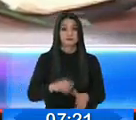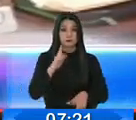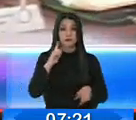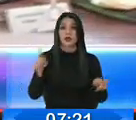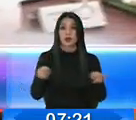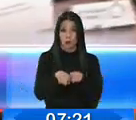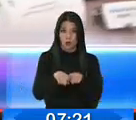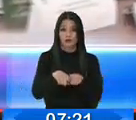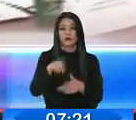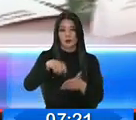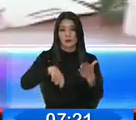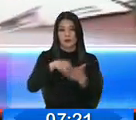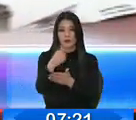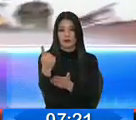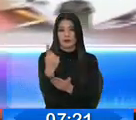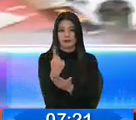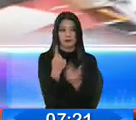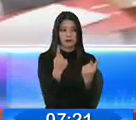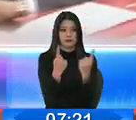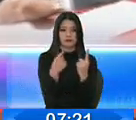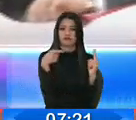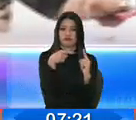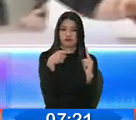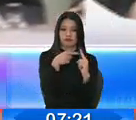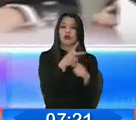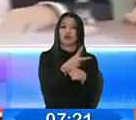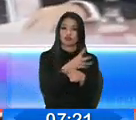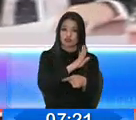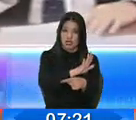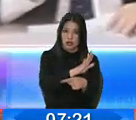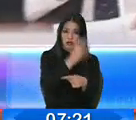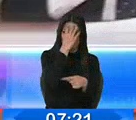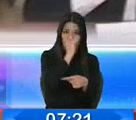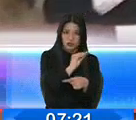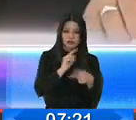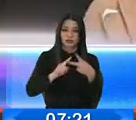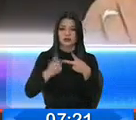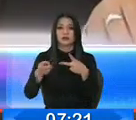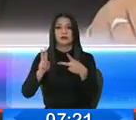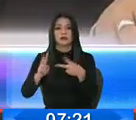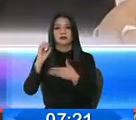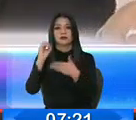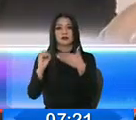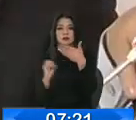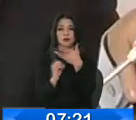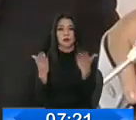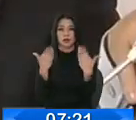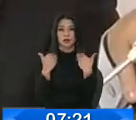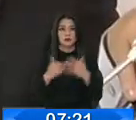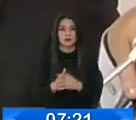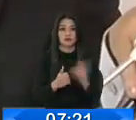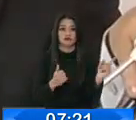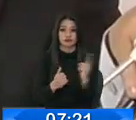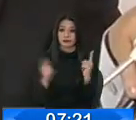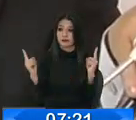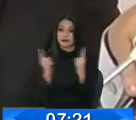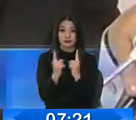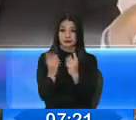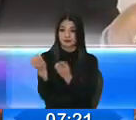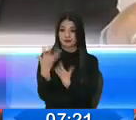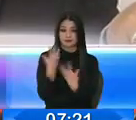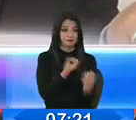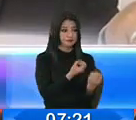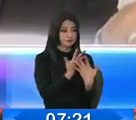las comparecencias de los titulares del CES y la CENESID en Guayaquil. Y podamos escuchar a todos los sectores que se sienten